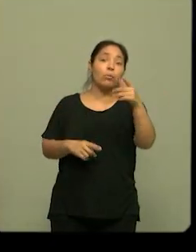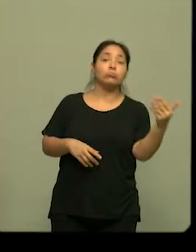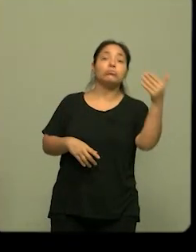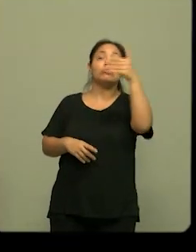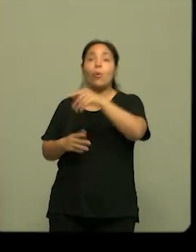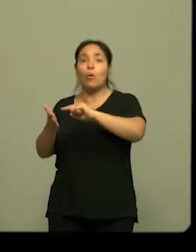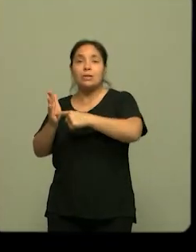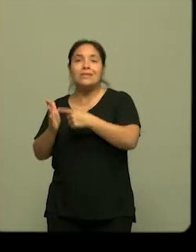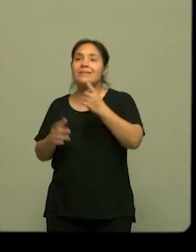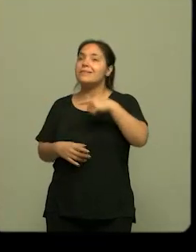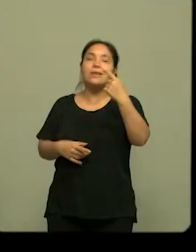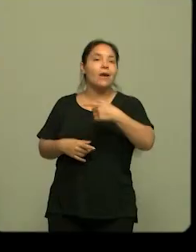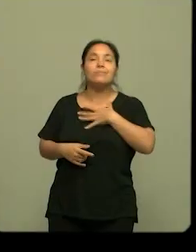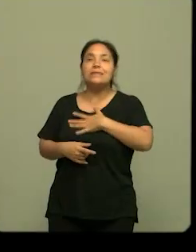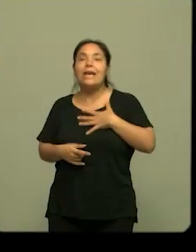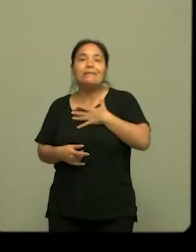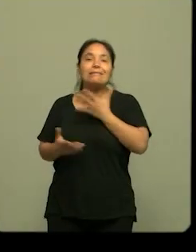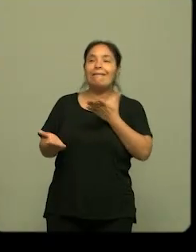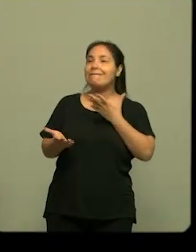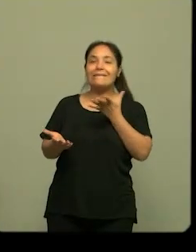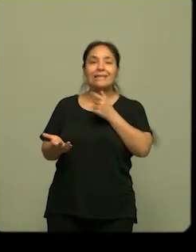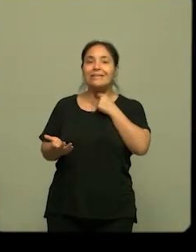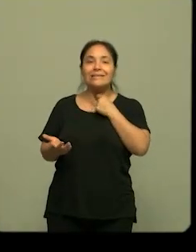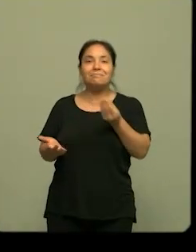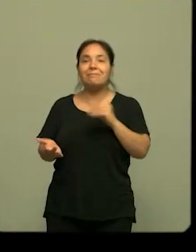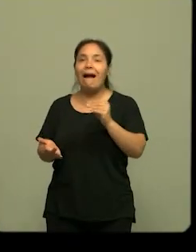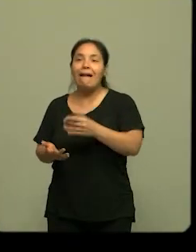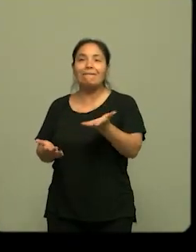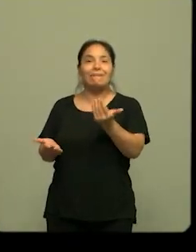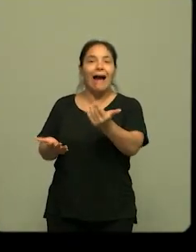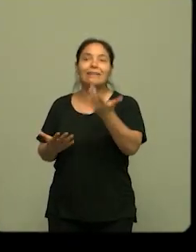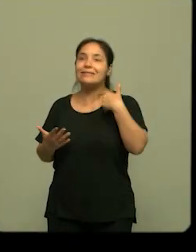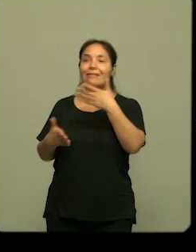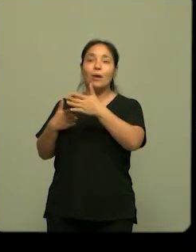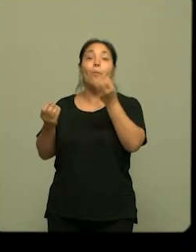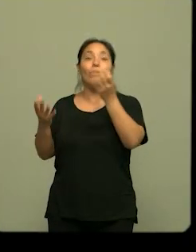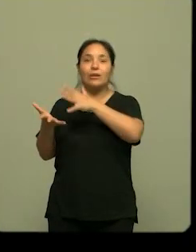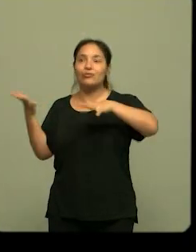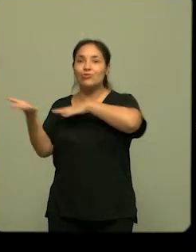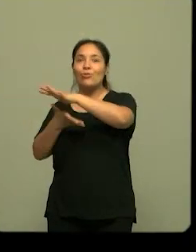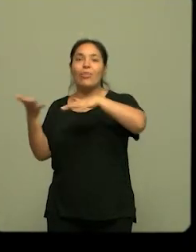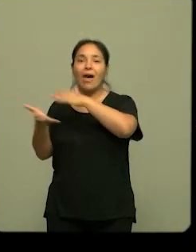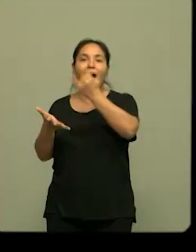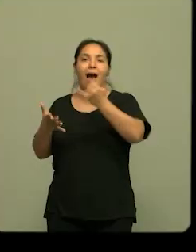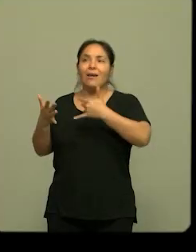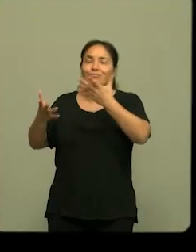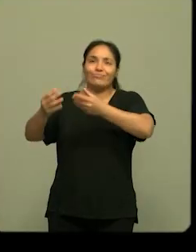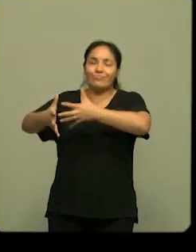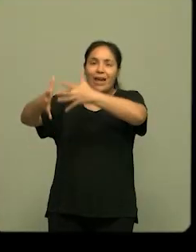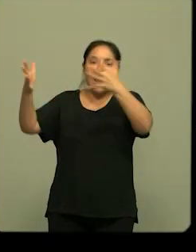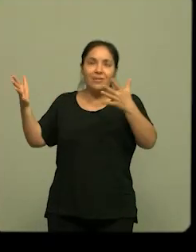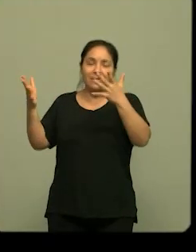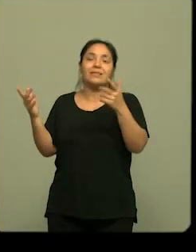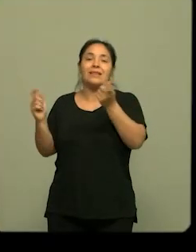y siempre te queda gusto a poco. O sea, es como que Querés más, querés querés conocer más. más. Sí. ¿Pero por qué? Porque la ciudad también tiene un dinamismo. Obviamente, Sí. las ciudades tienen